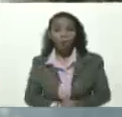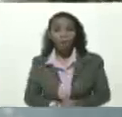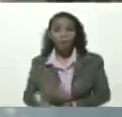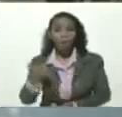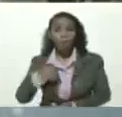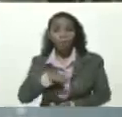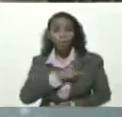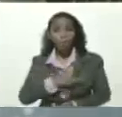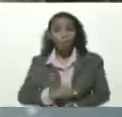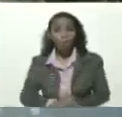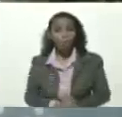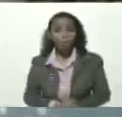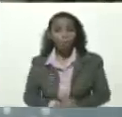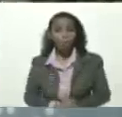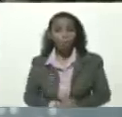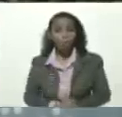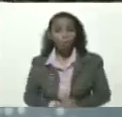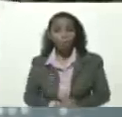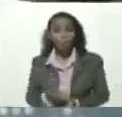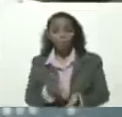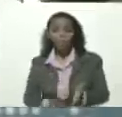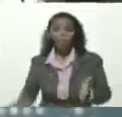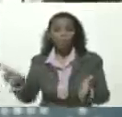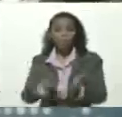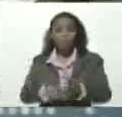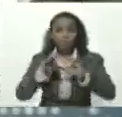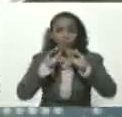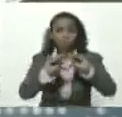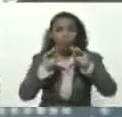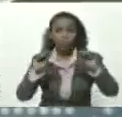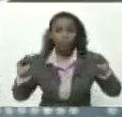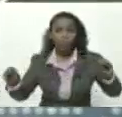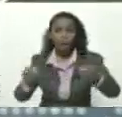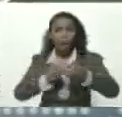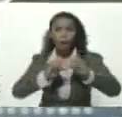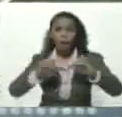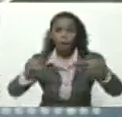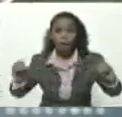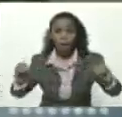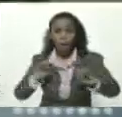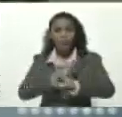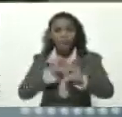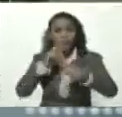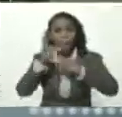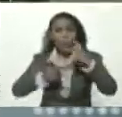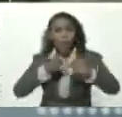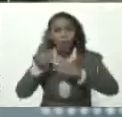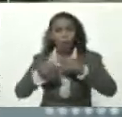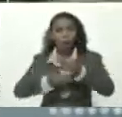nosotros vamos a reiterar un llamado a las organizaciones con fines políticos,